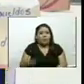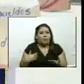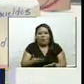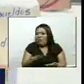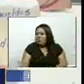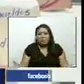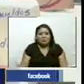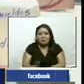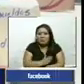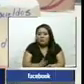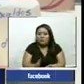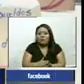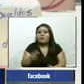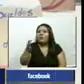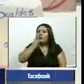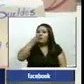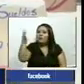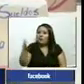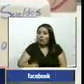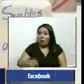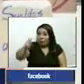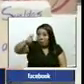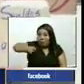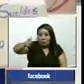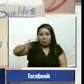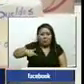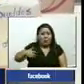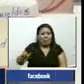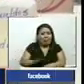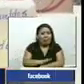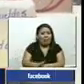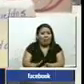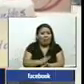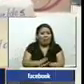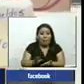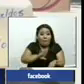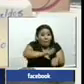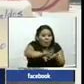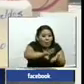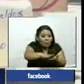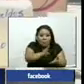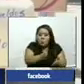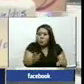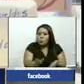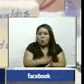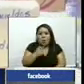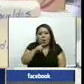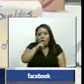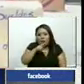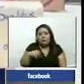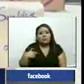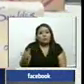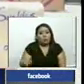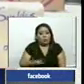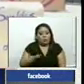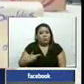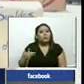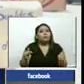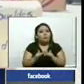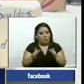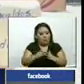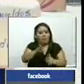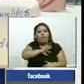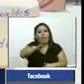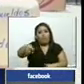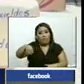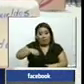tipo de insumo. Realmente nuestro salario no nos alcanza, como te dije, ni para pagar el pasaje. Eso es algo indigno. Nosotros también tenemos familia